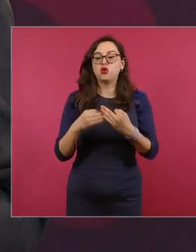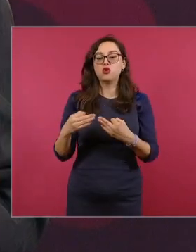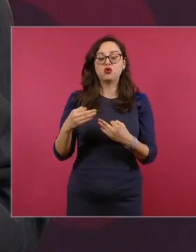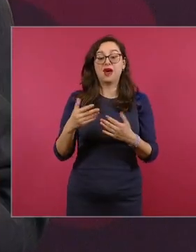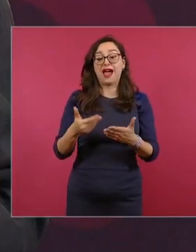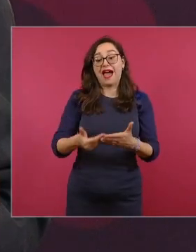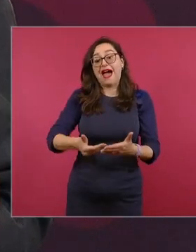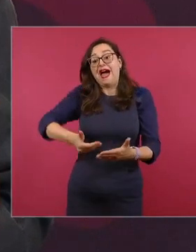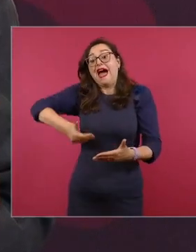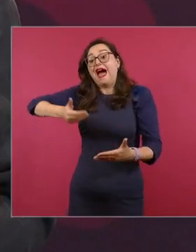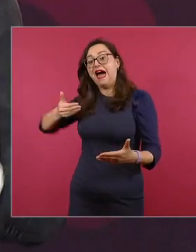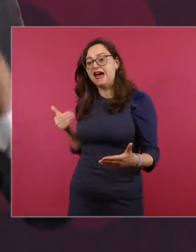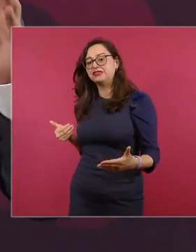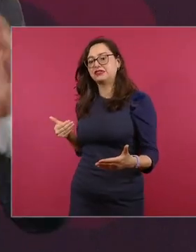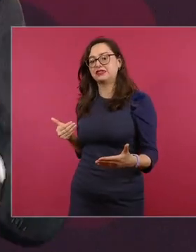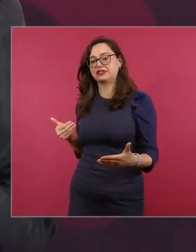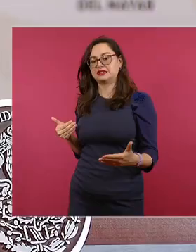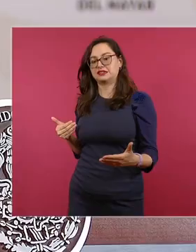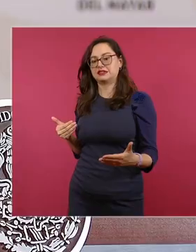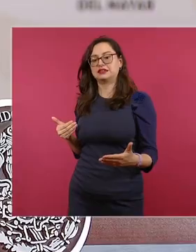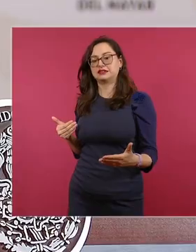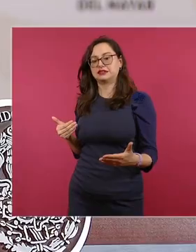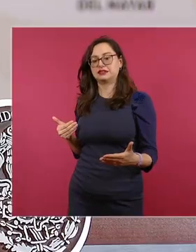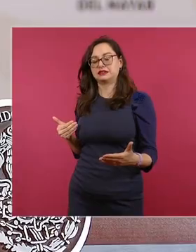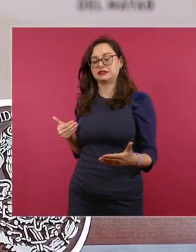Ustedes, me refiero a los